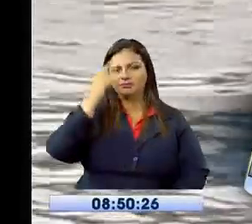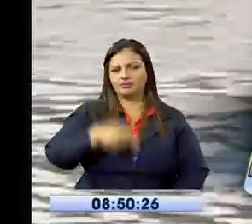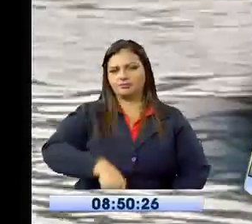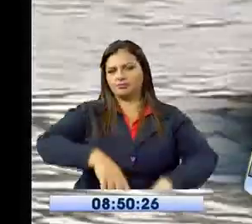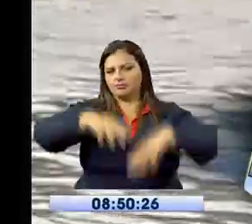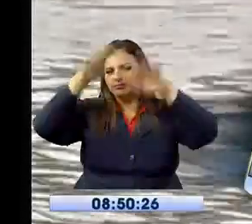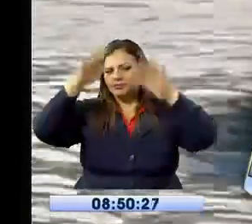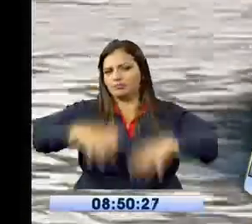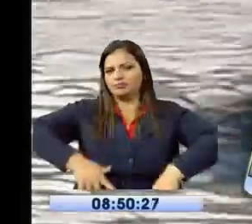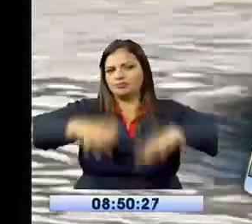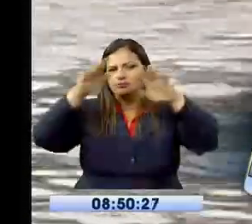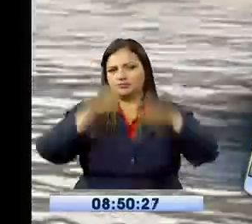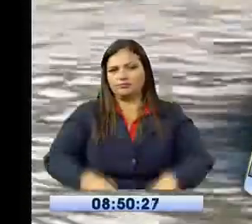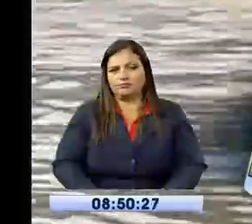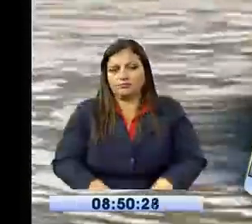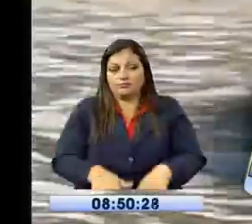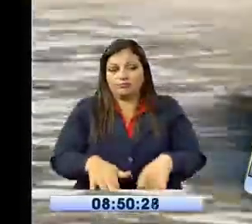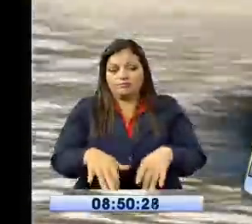aguacero, ¿no?